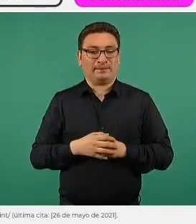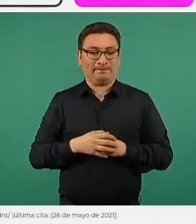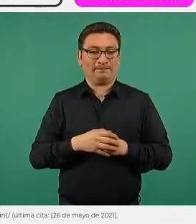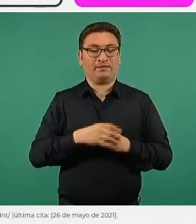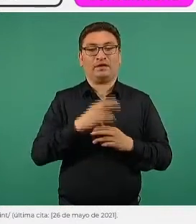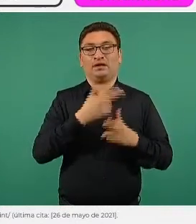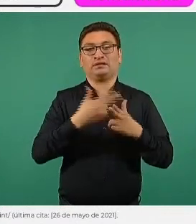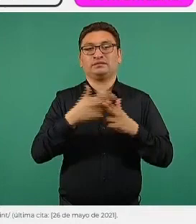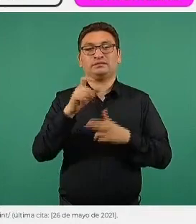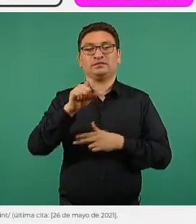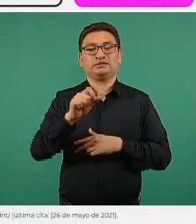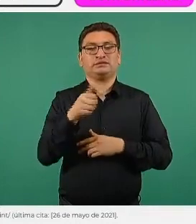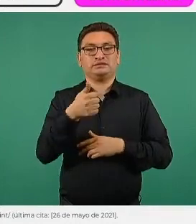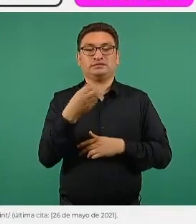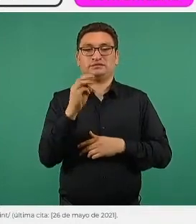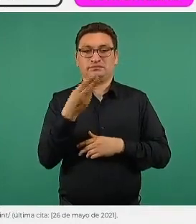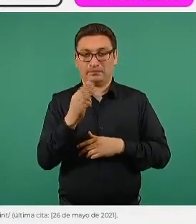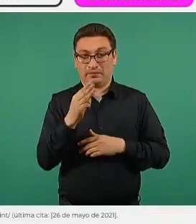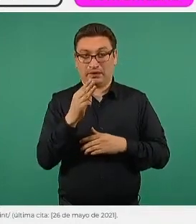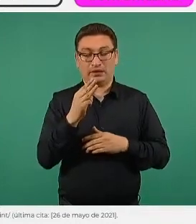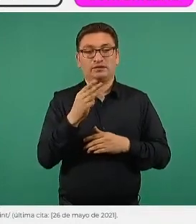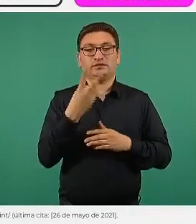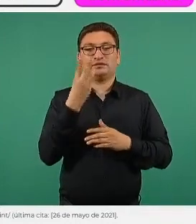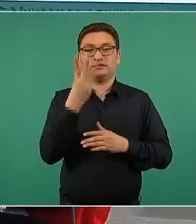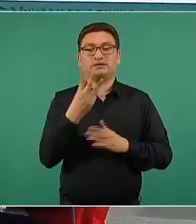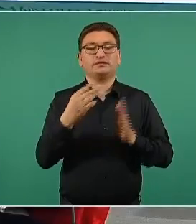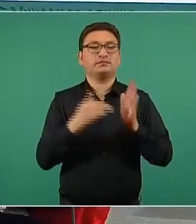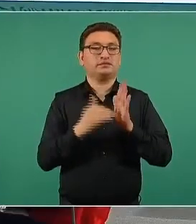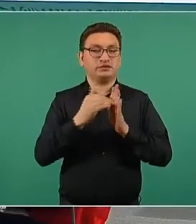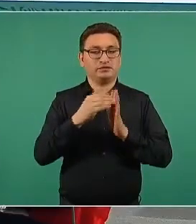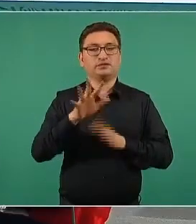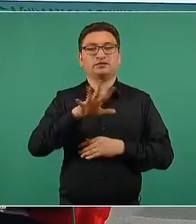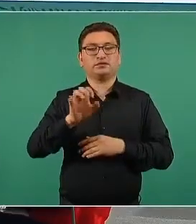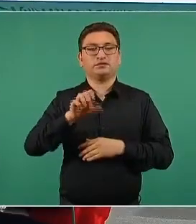el 26 de mayo, con este corte,